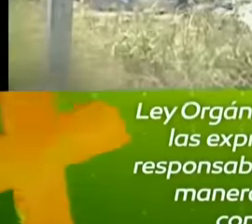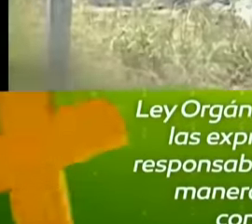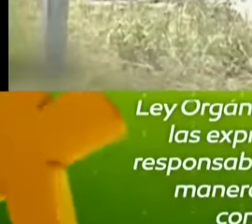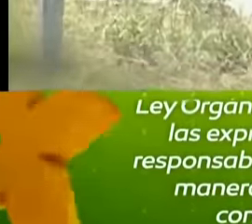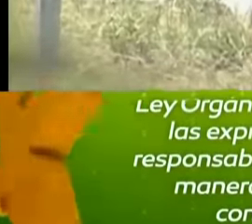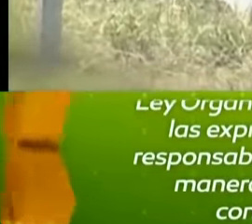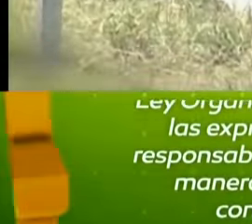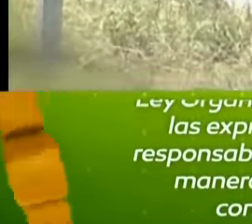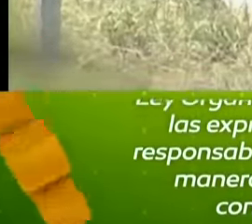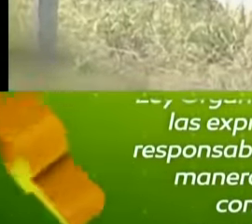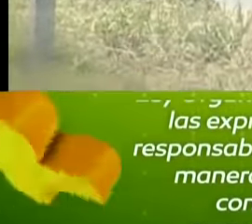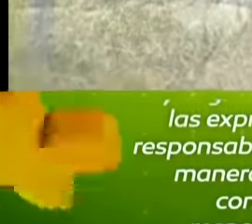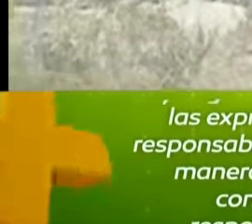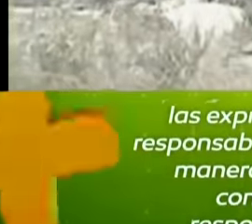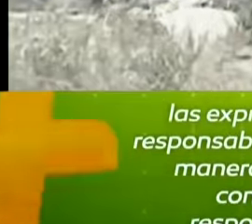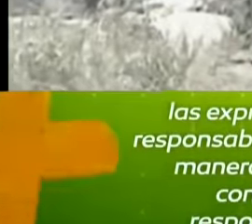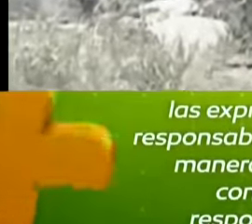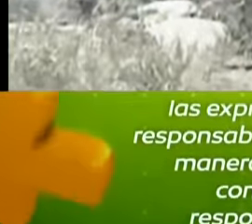informó Andrea Valareso.